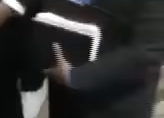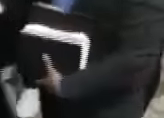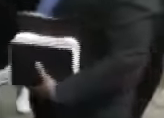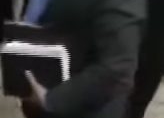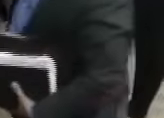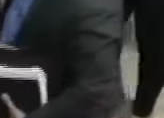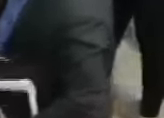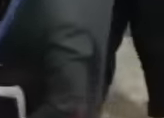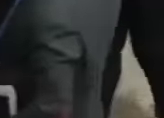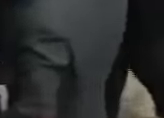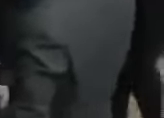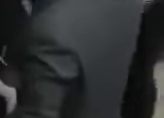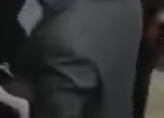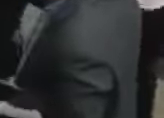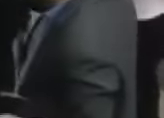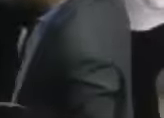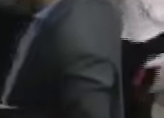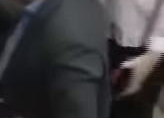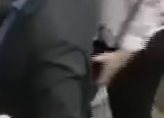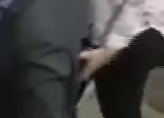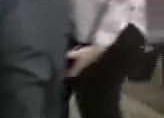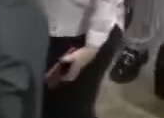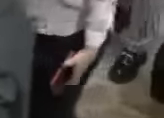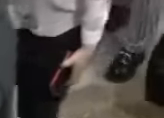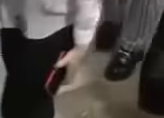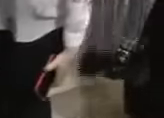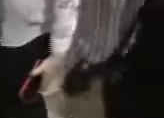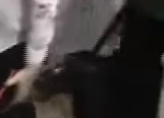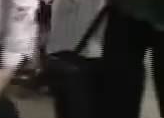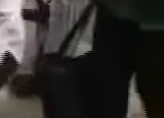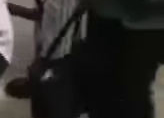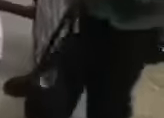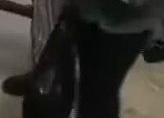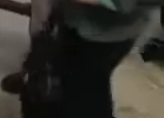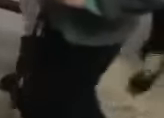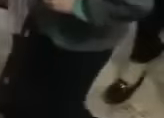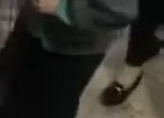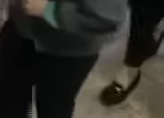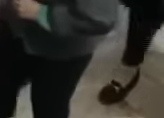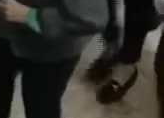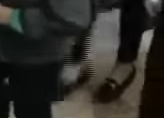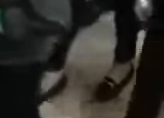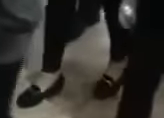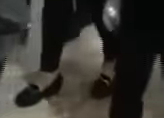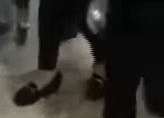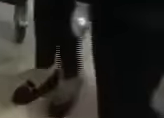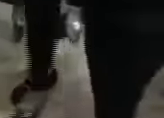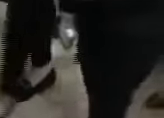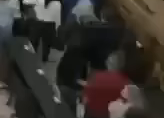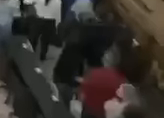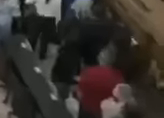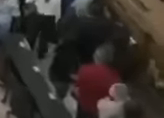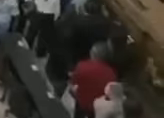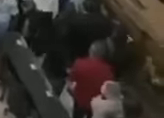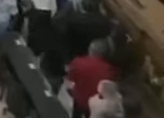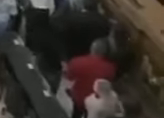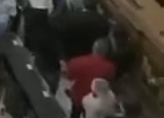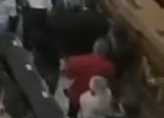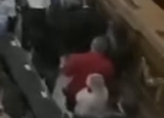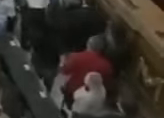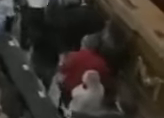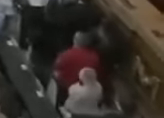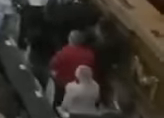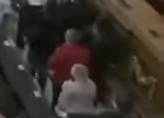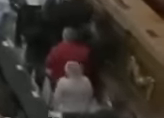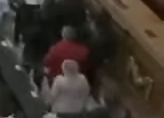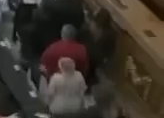de Serbia a la ciudadana Yaidis Julieta Briceño, con concurrencia en la República de Bulgaria, Montenegro y